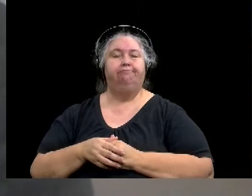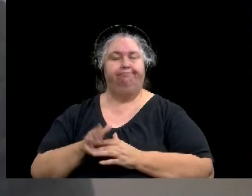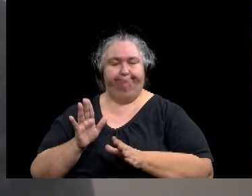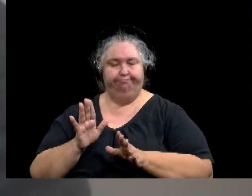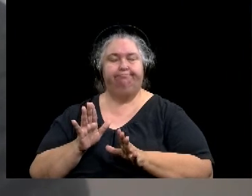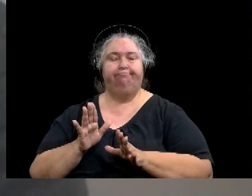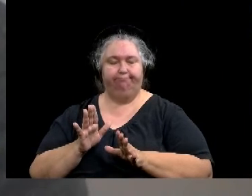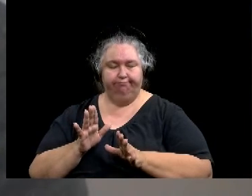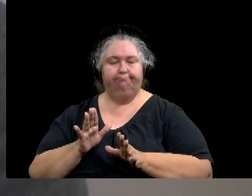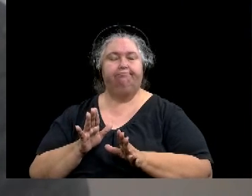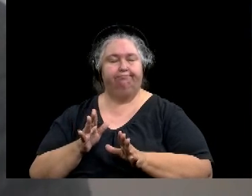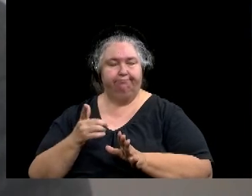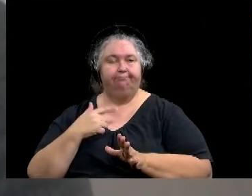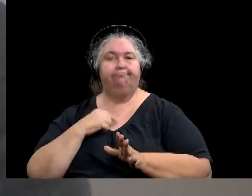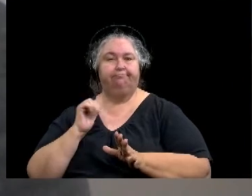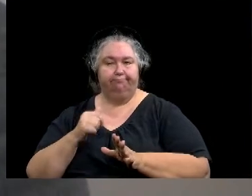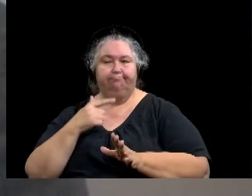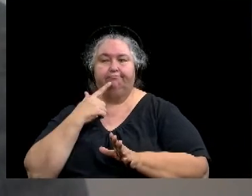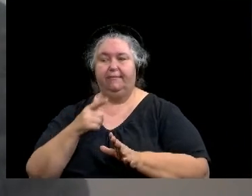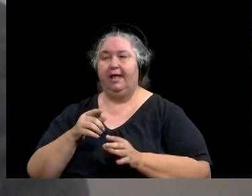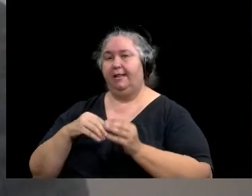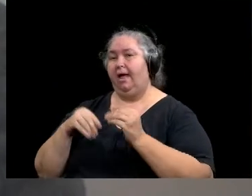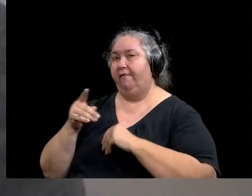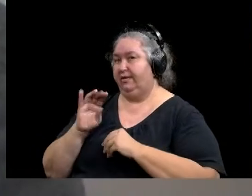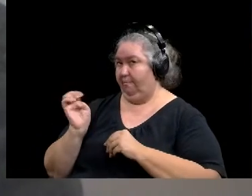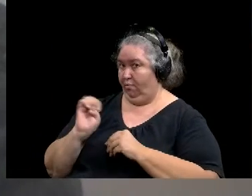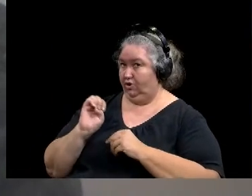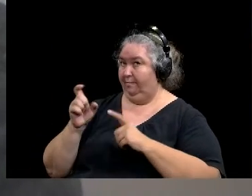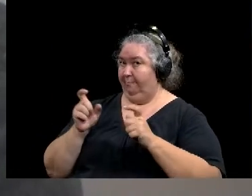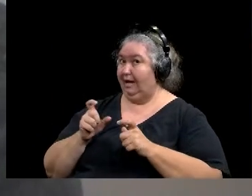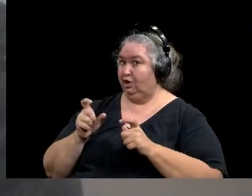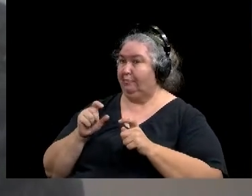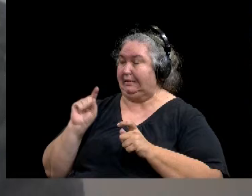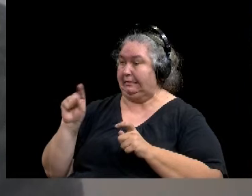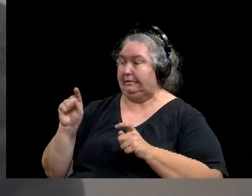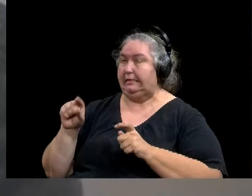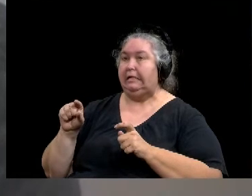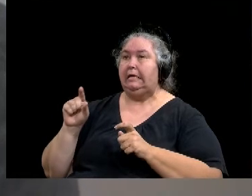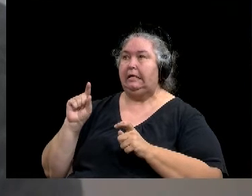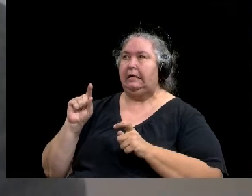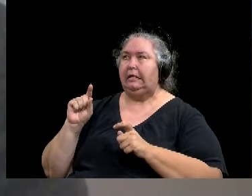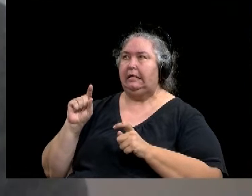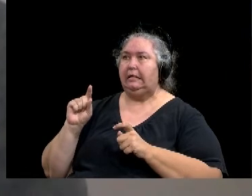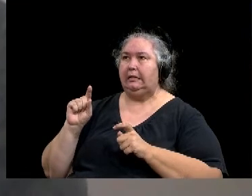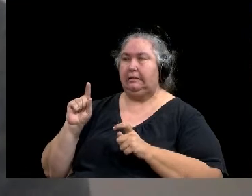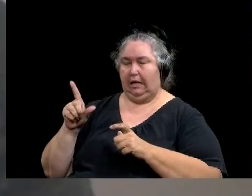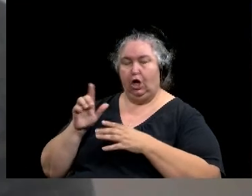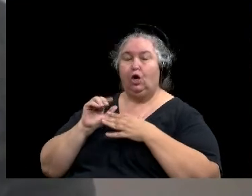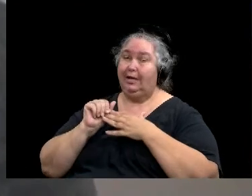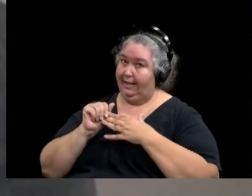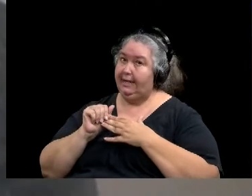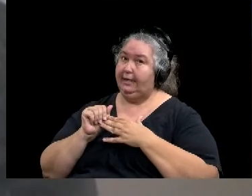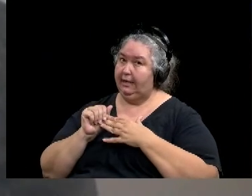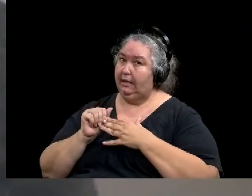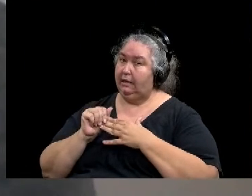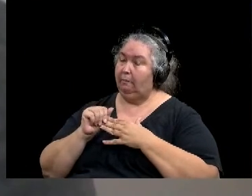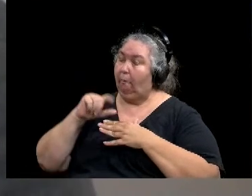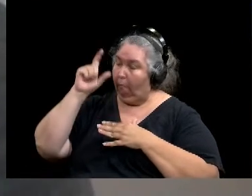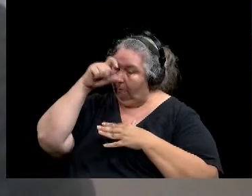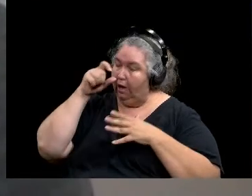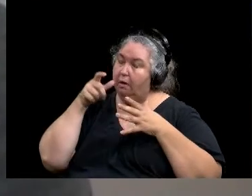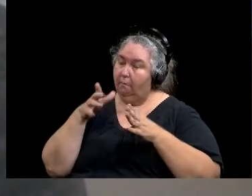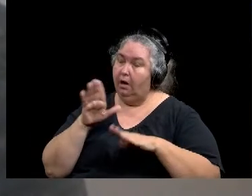eficazmente quiero que es decir la oficina de emergencia están muy